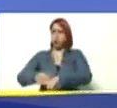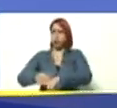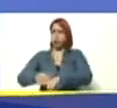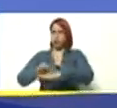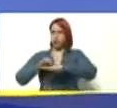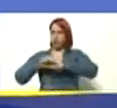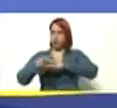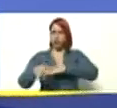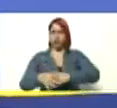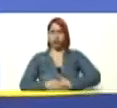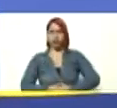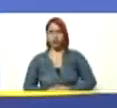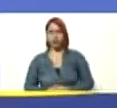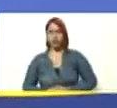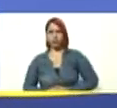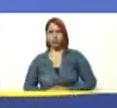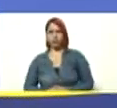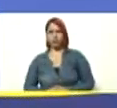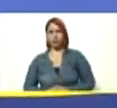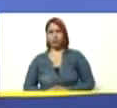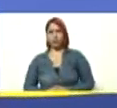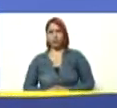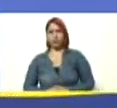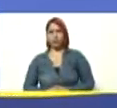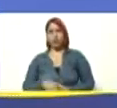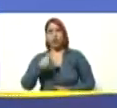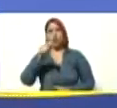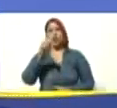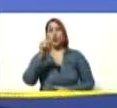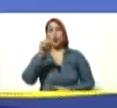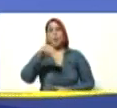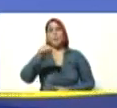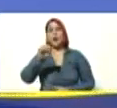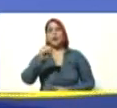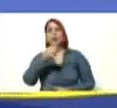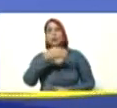knockout, a Tomás Guanipa.